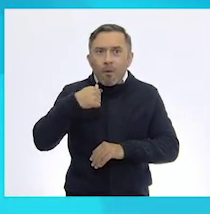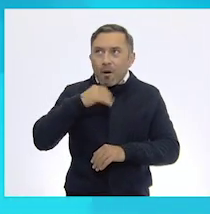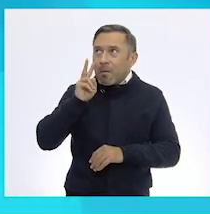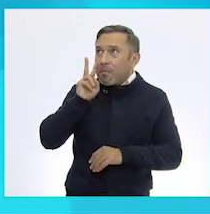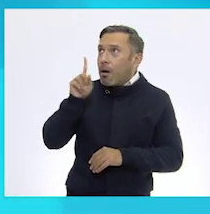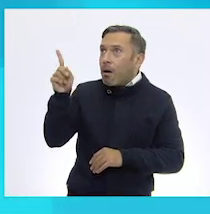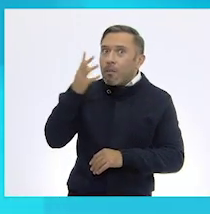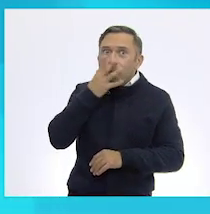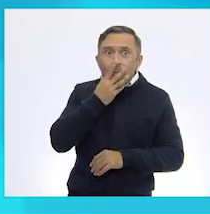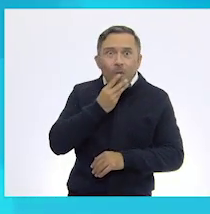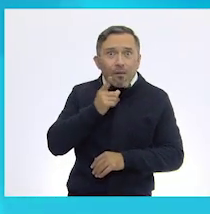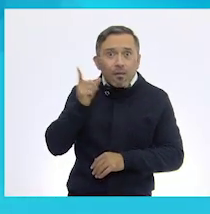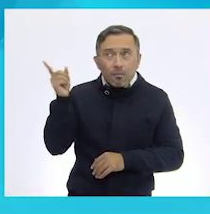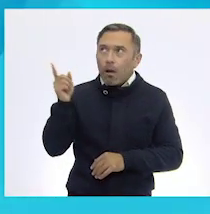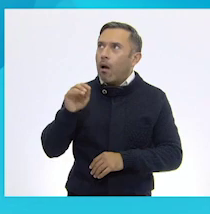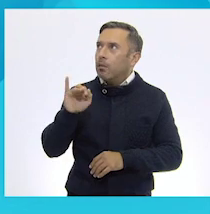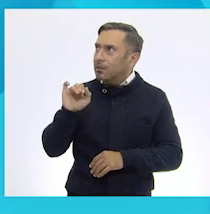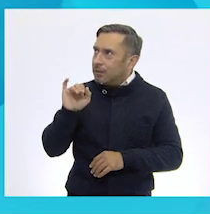vieron? Sí.